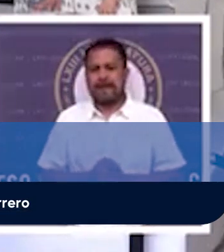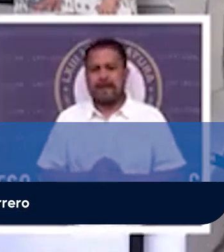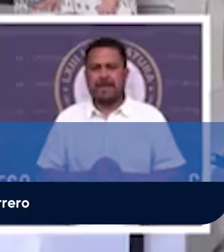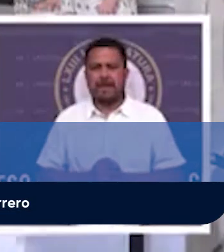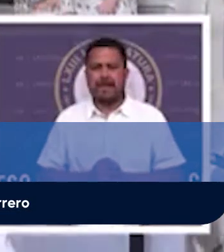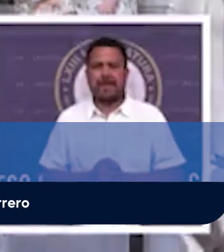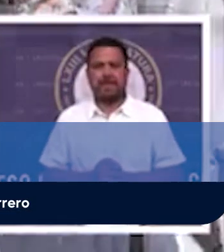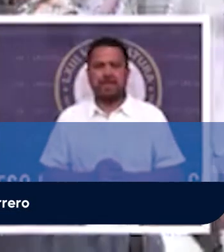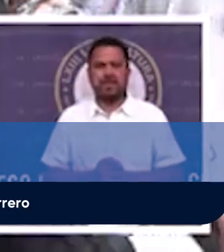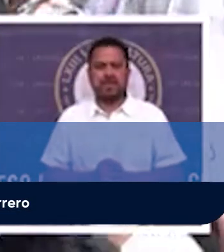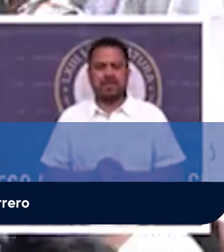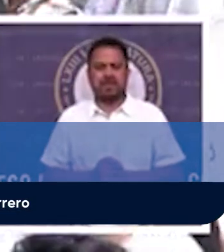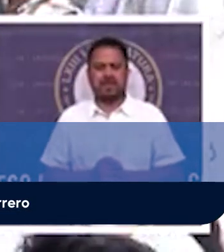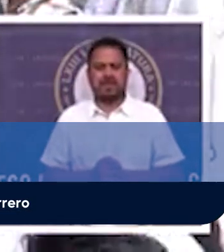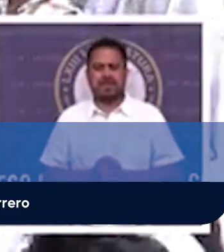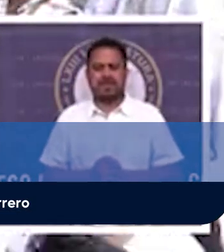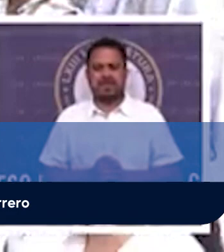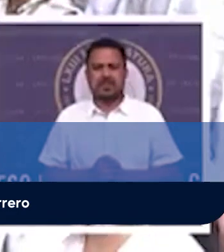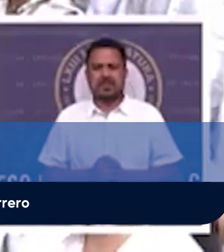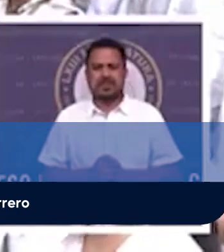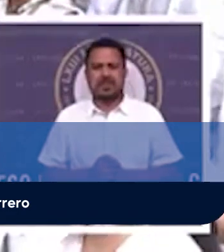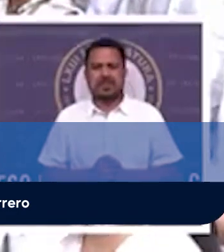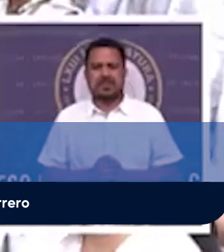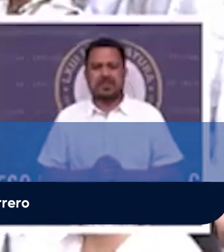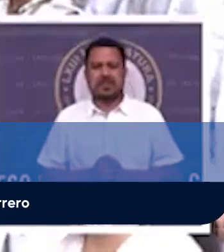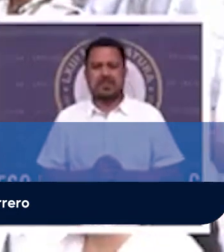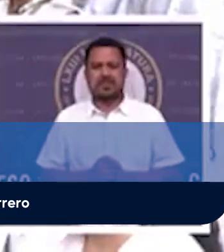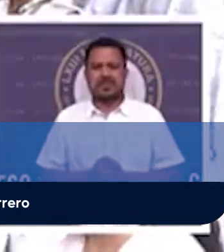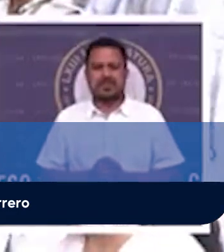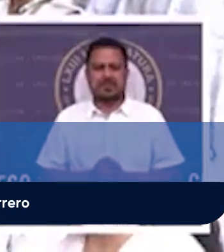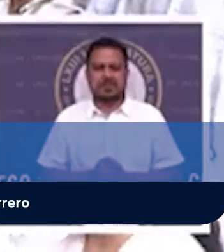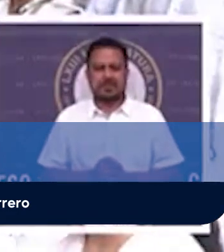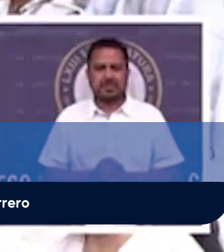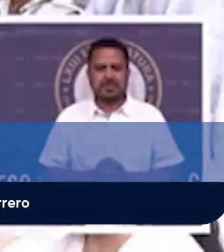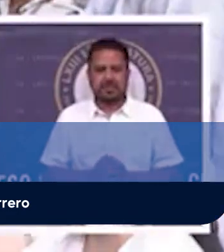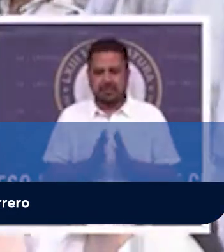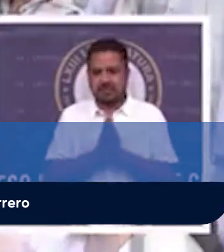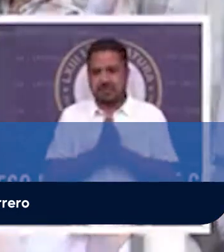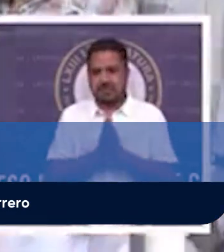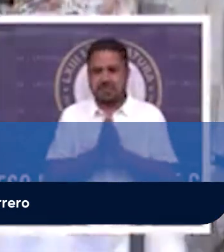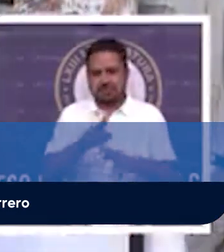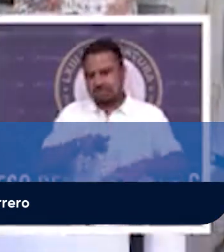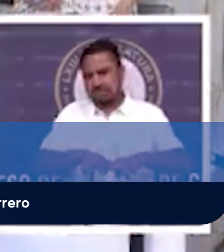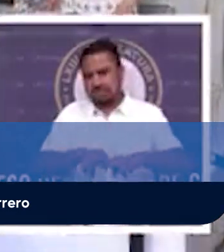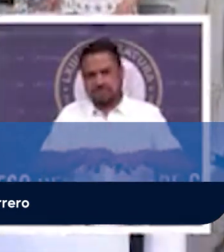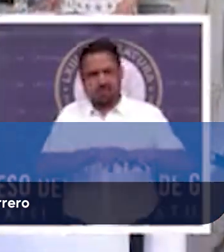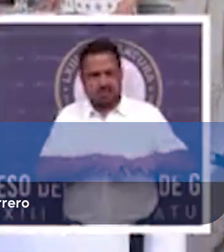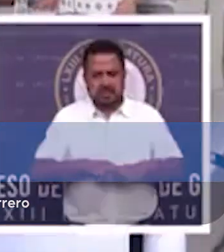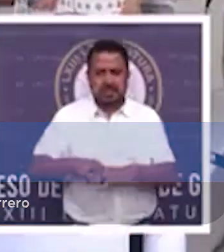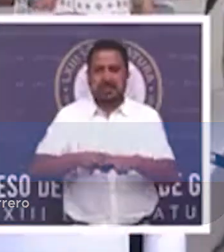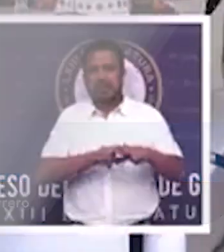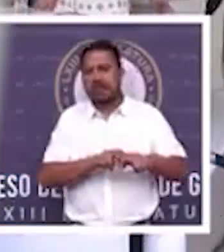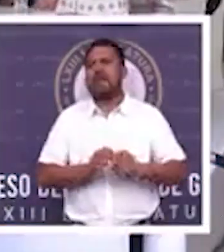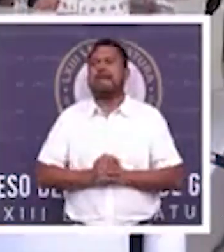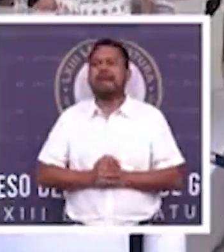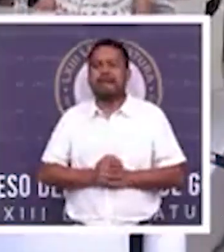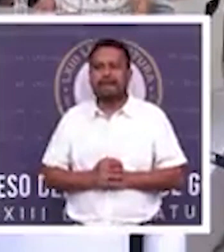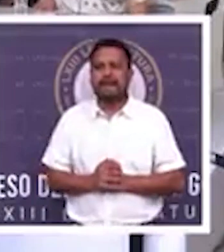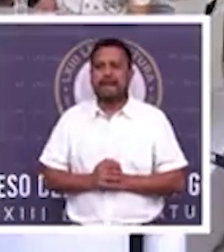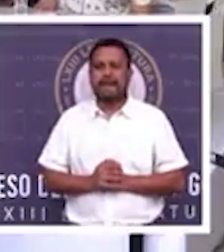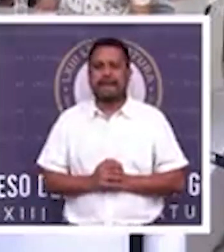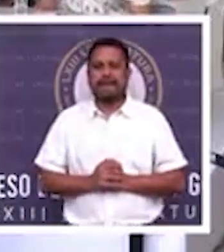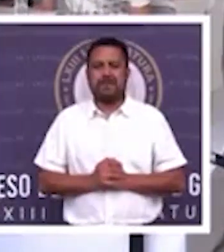de honor en el Monumento a la bandera ubicado en el centro histórico de la ciudad de Iguala de la independencia para n3